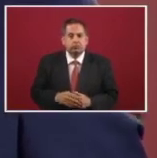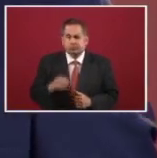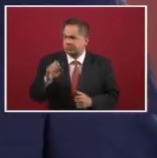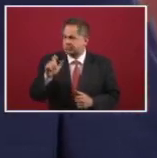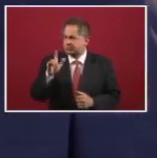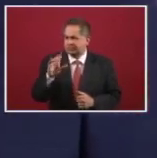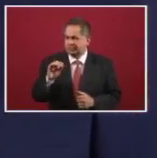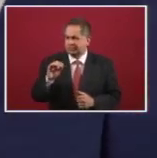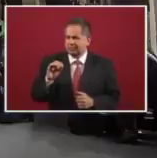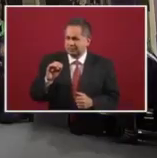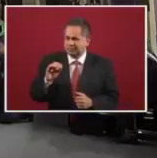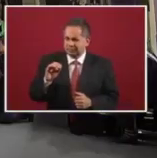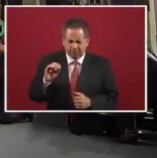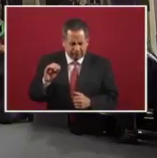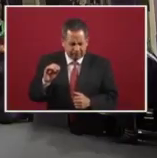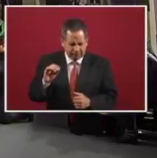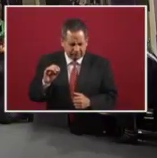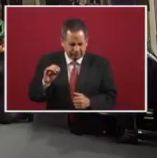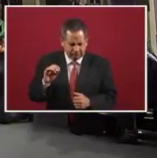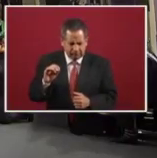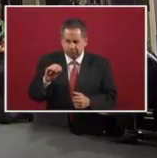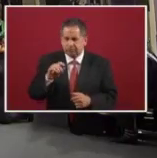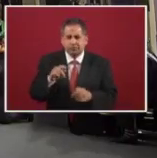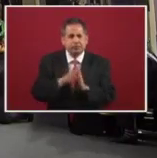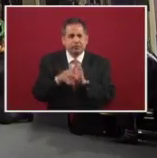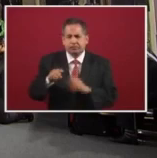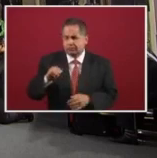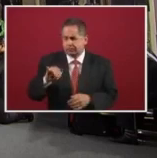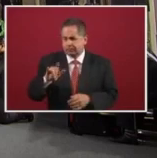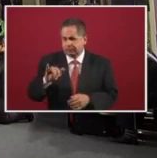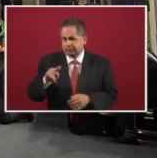Helio, el de Milenio.